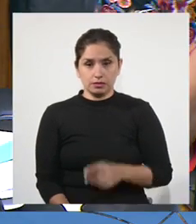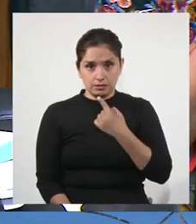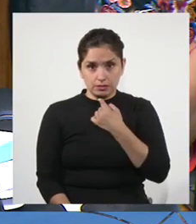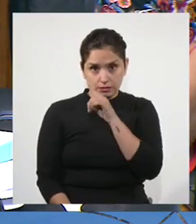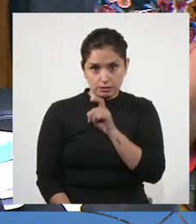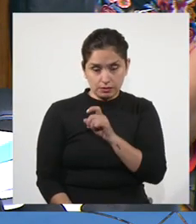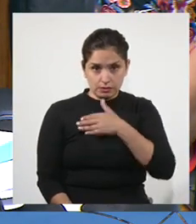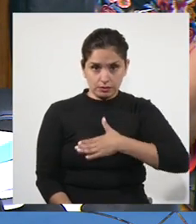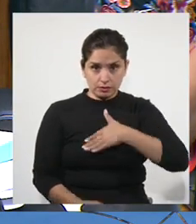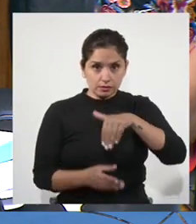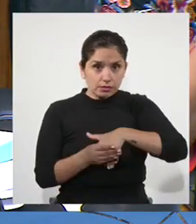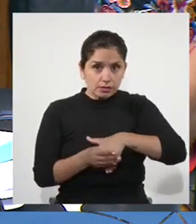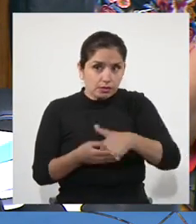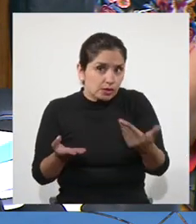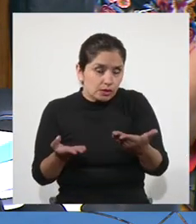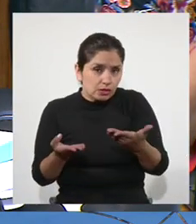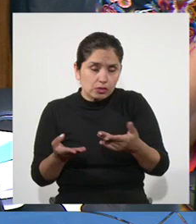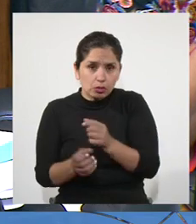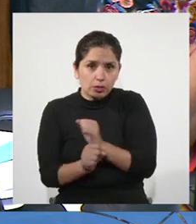Claro, es inadmisible, señor.